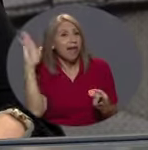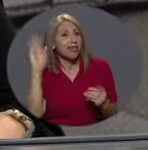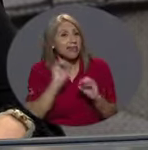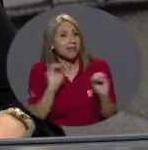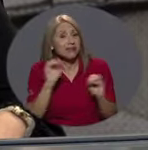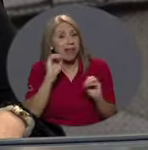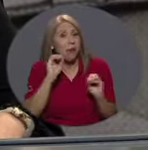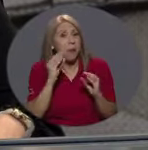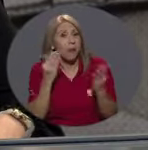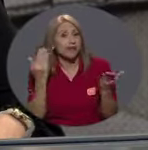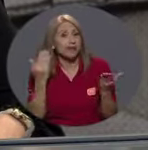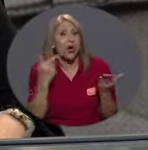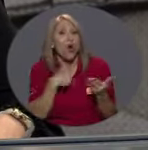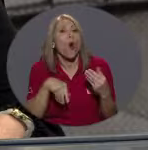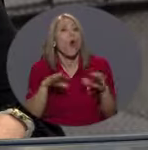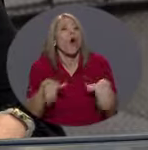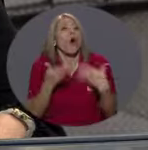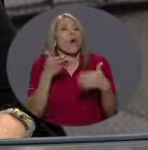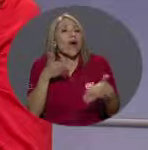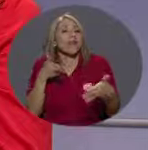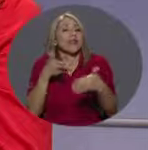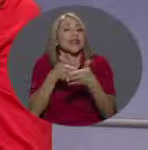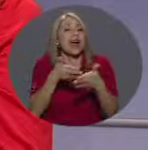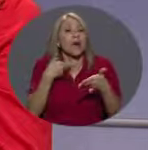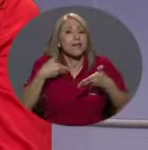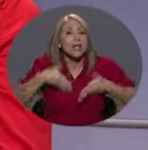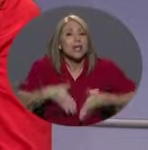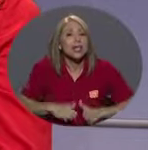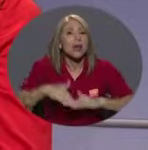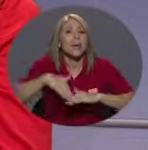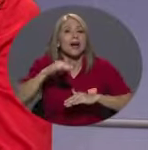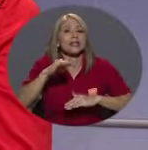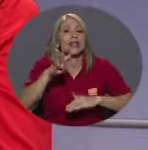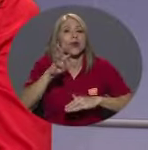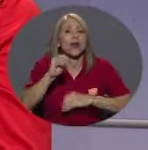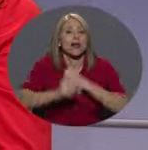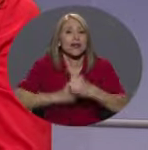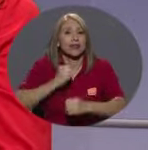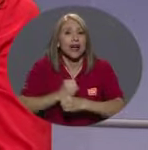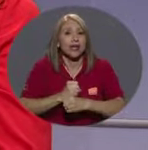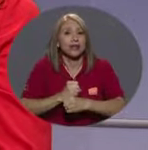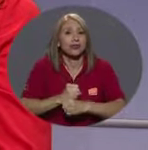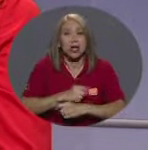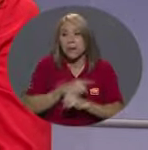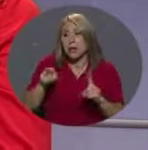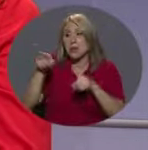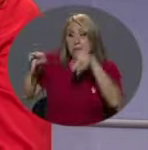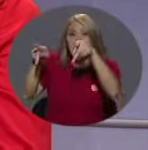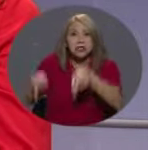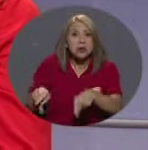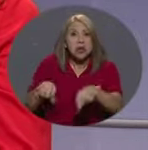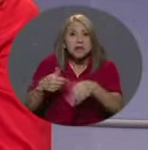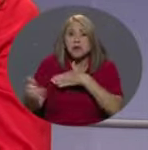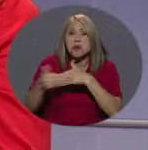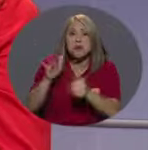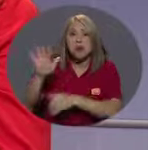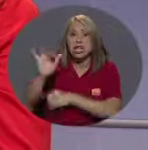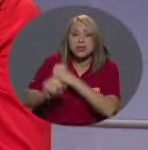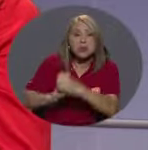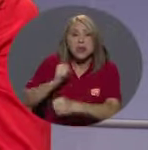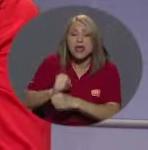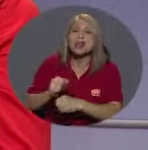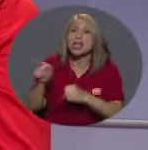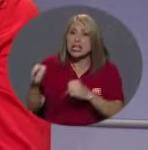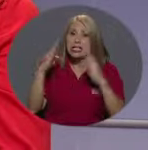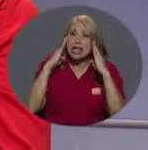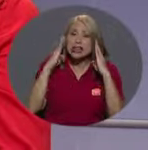hijo y a mi hija por más de 35 años, por más de 40 años? La persona está atenta a aprender. Claro. Las personas, la